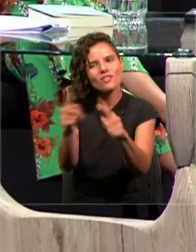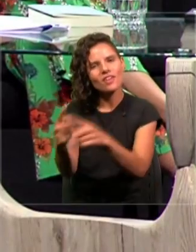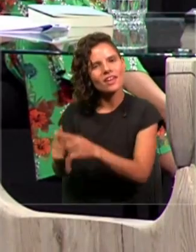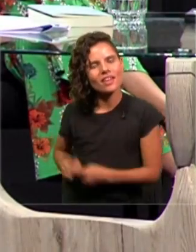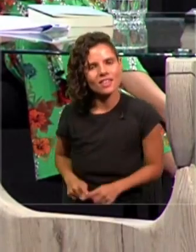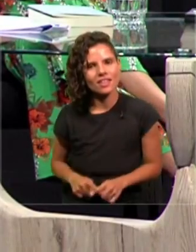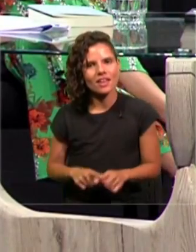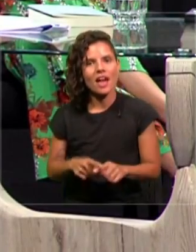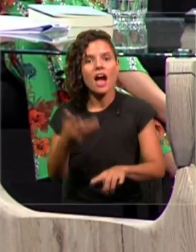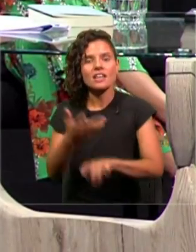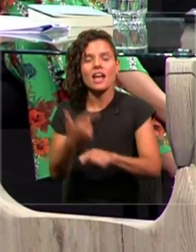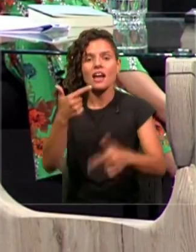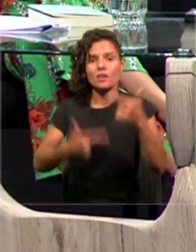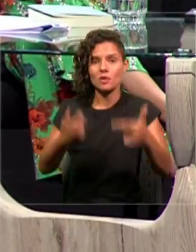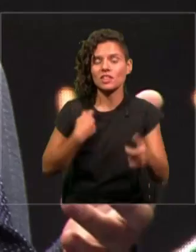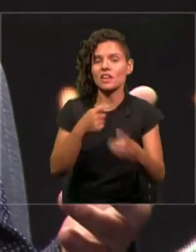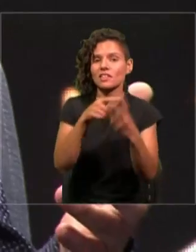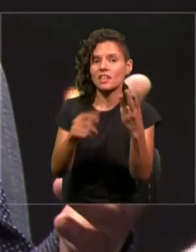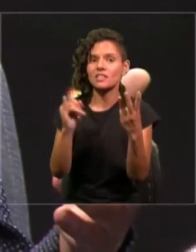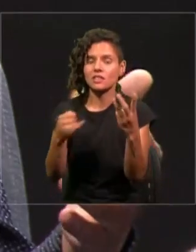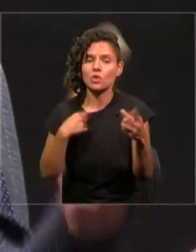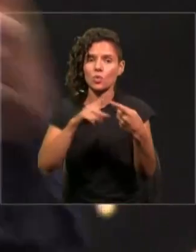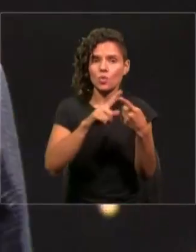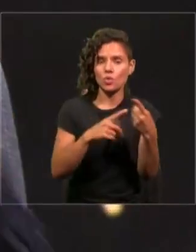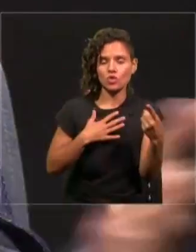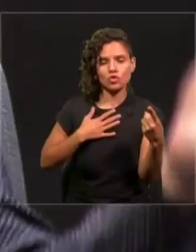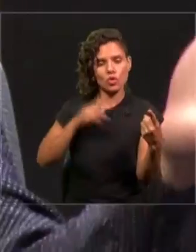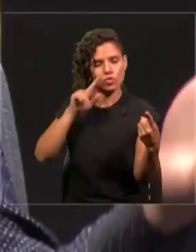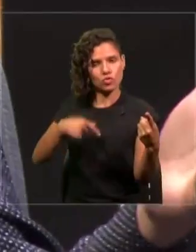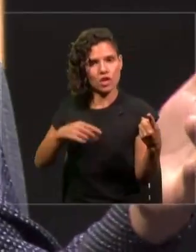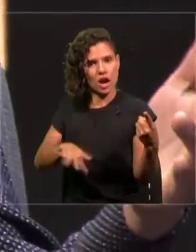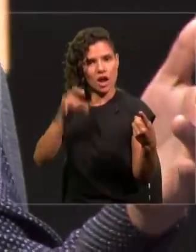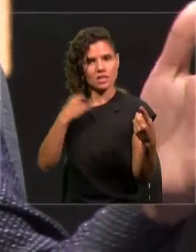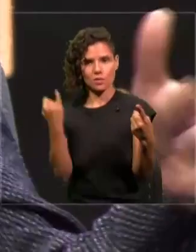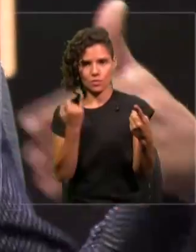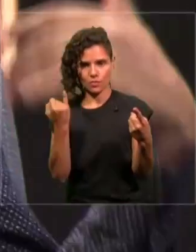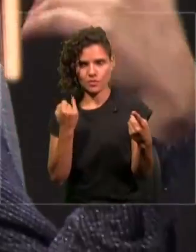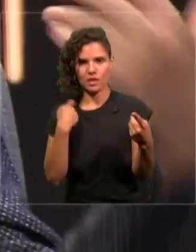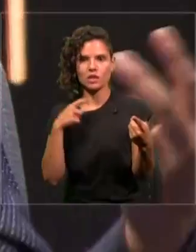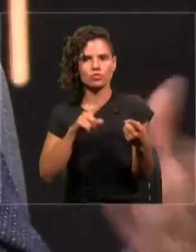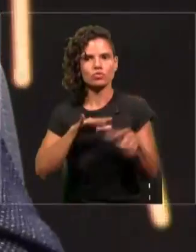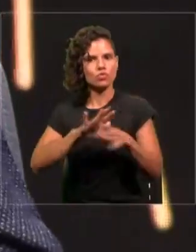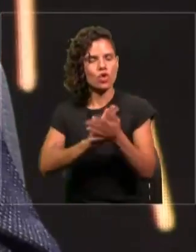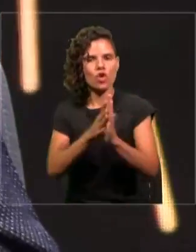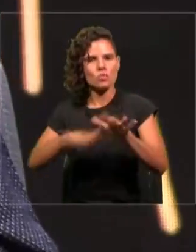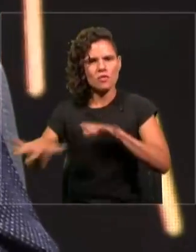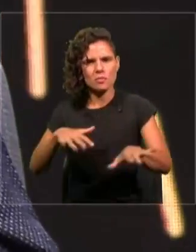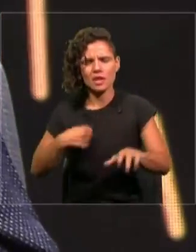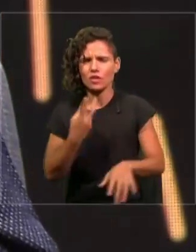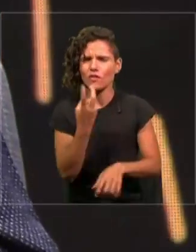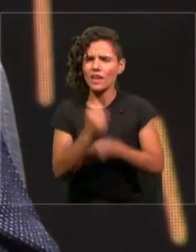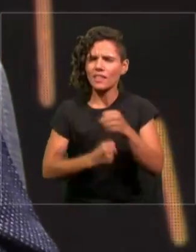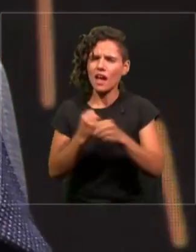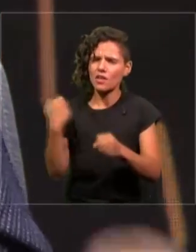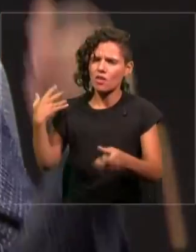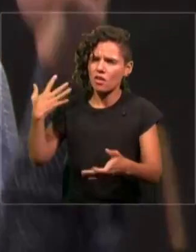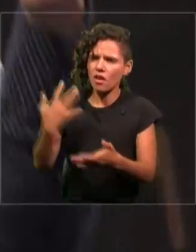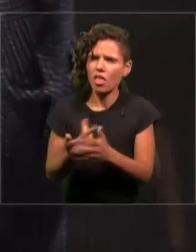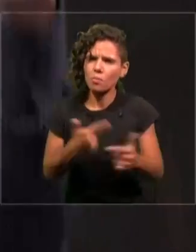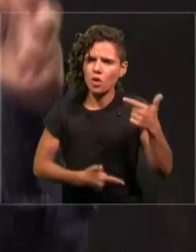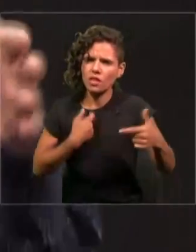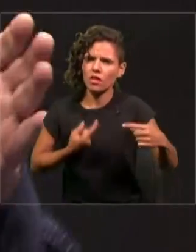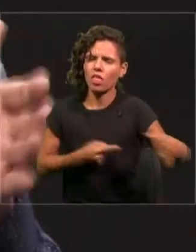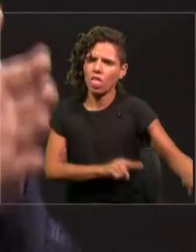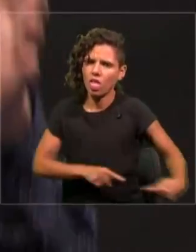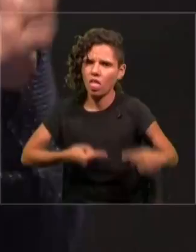políticos que sí se comparten. La autodeterminación como un objetivo político la comparte el movimiento en su conjunto, con 20 años de debate político,